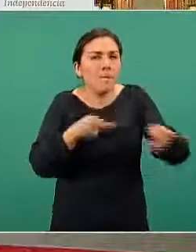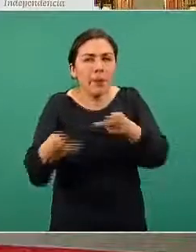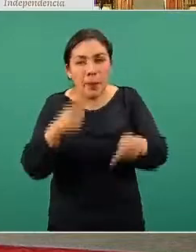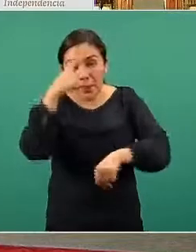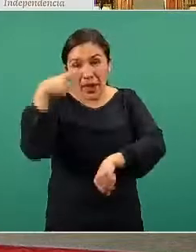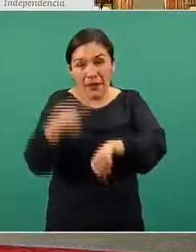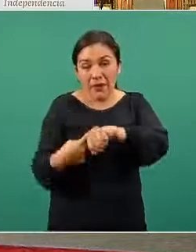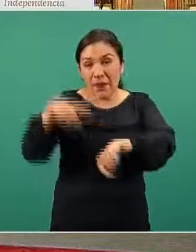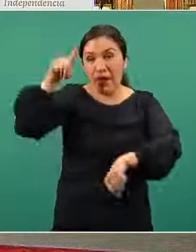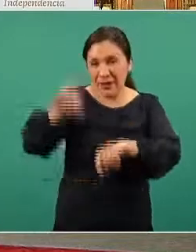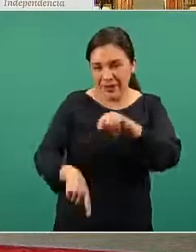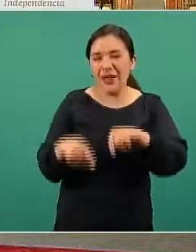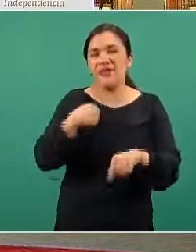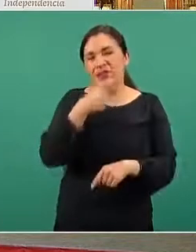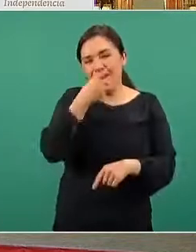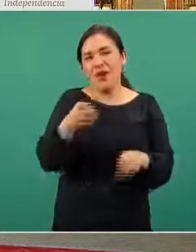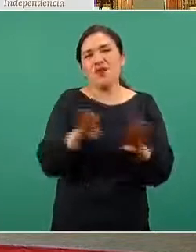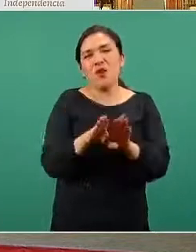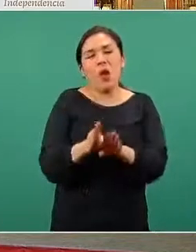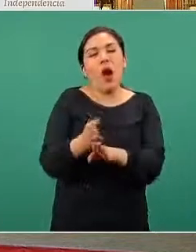epidemia, ya decíamos en la introducción,